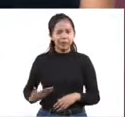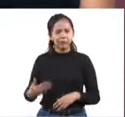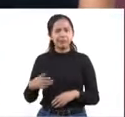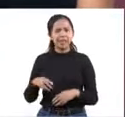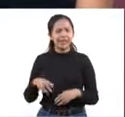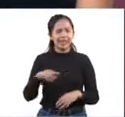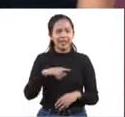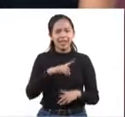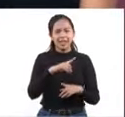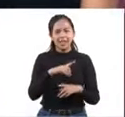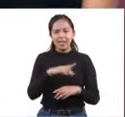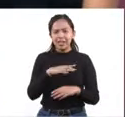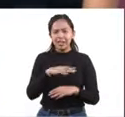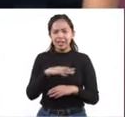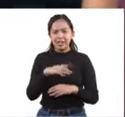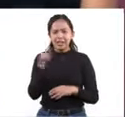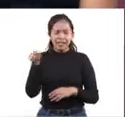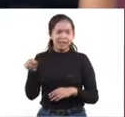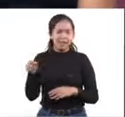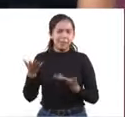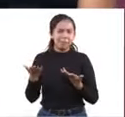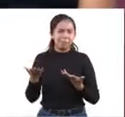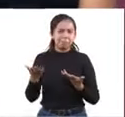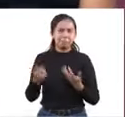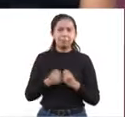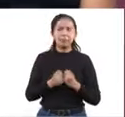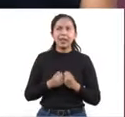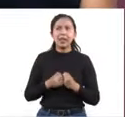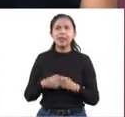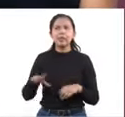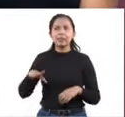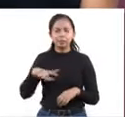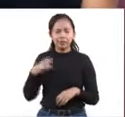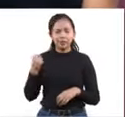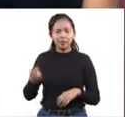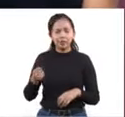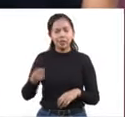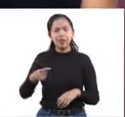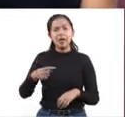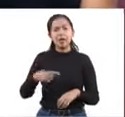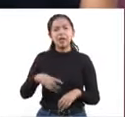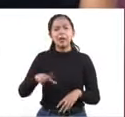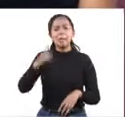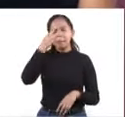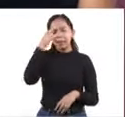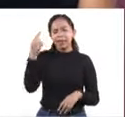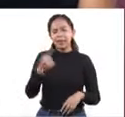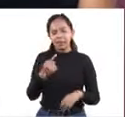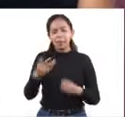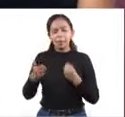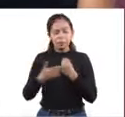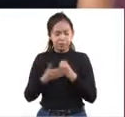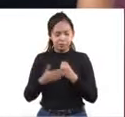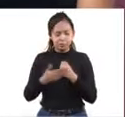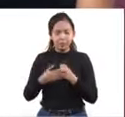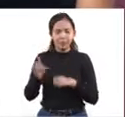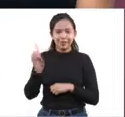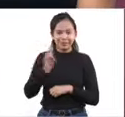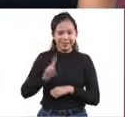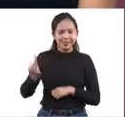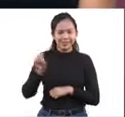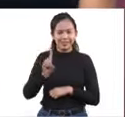que desde el verano pasado tomó este modelo para traer ya en diciembre a un grupo de